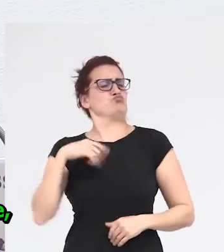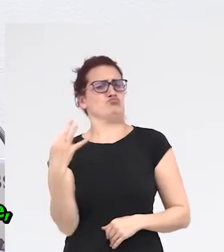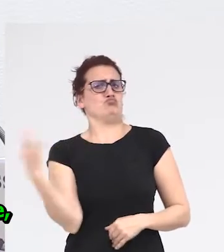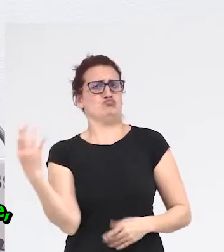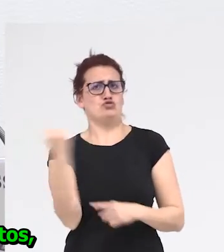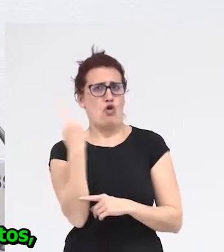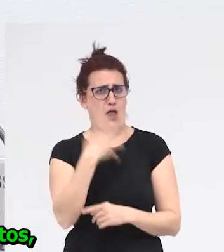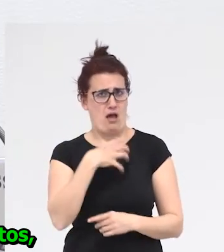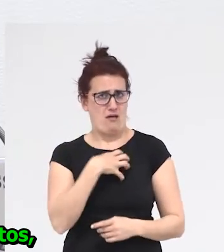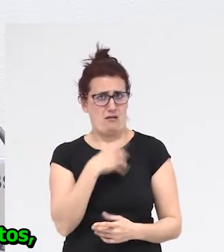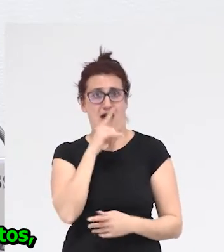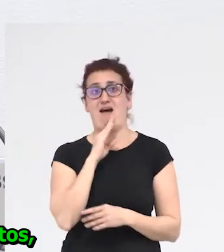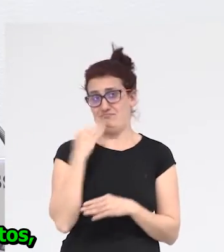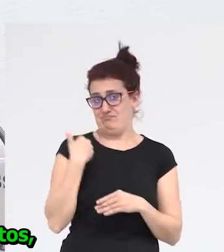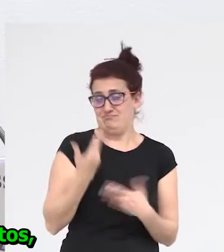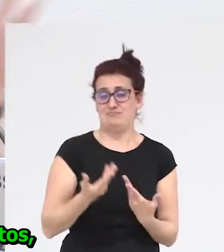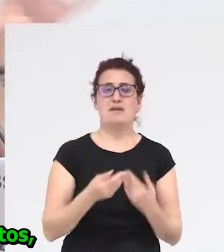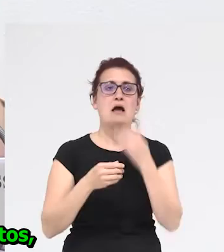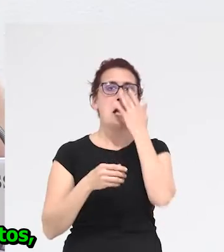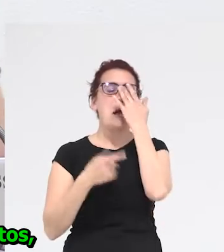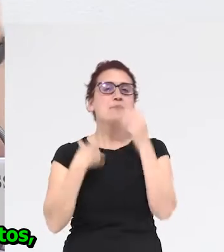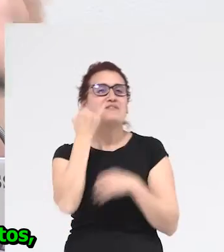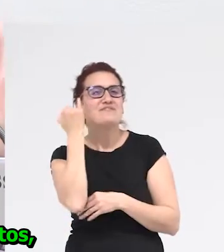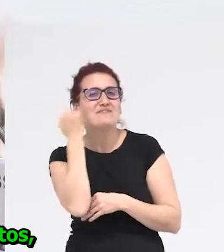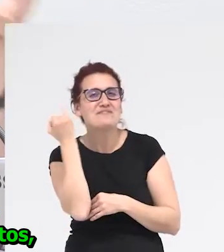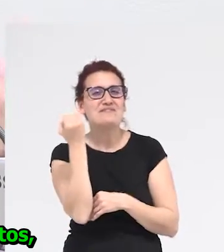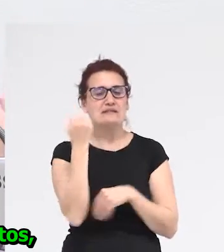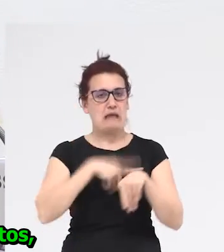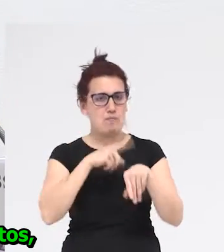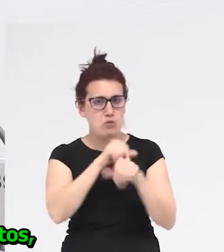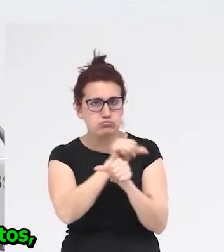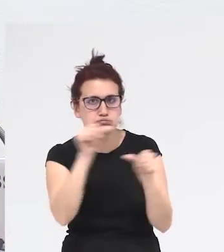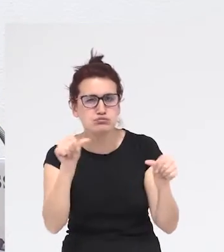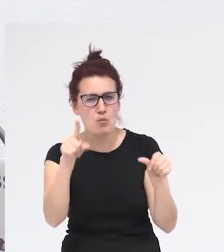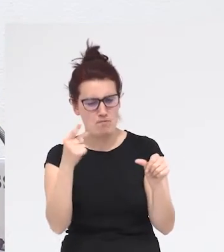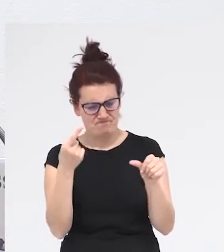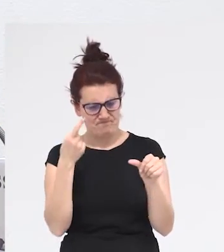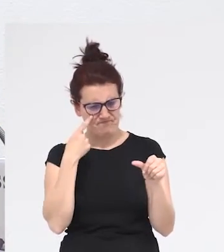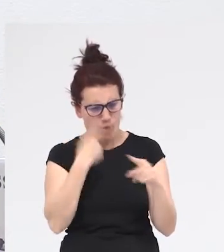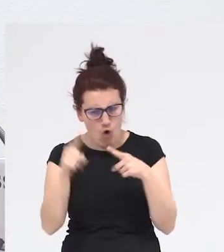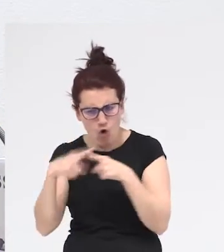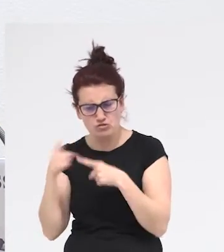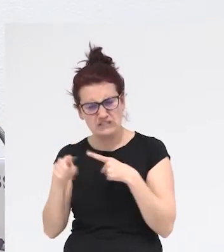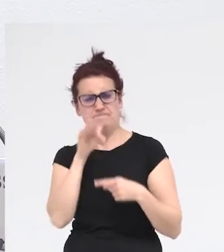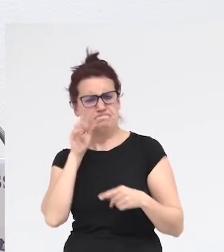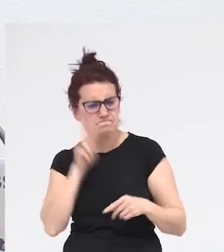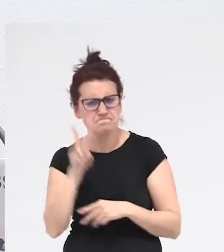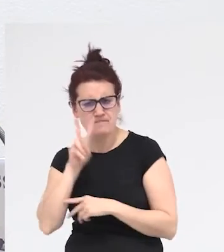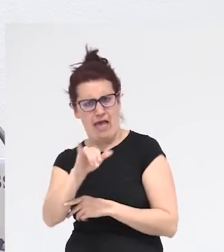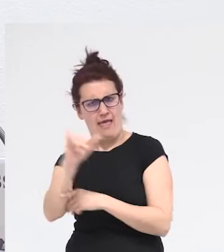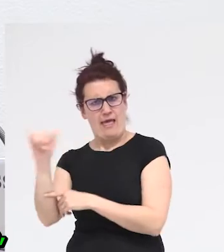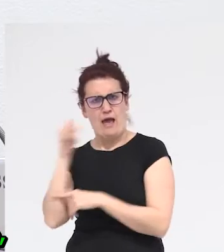como decíamos antes, ¿no? Entonces, fíjense todo el tiempo cómo están presentes estos elementos profundamente coloniales y por lo